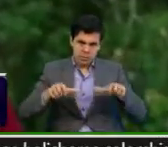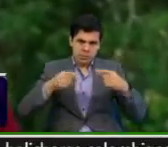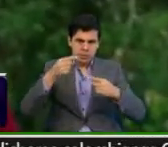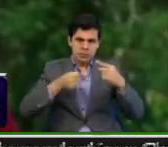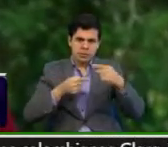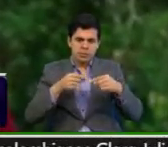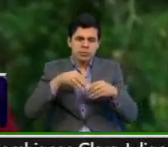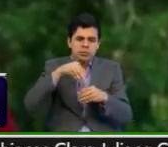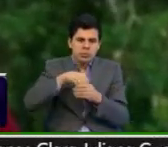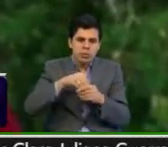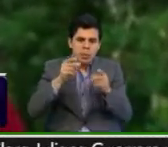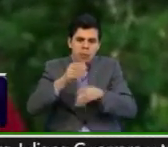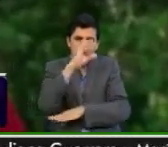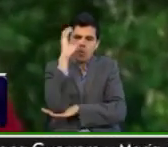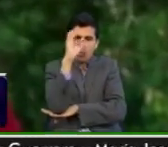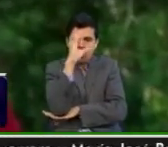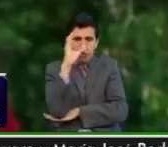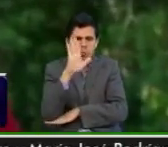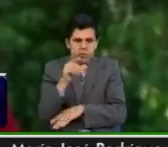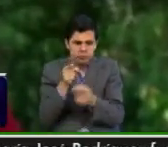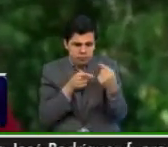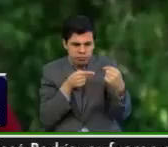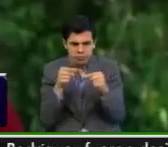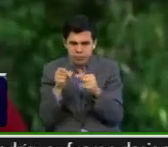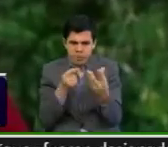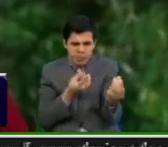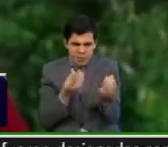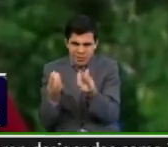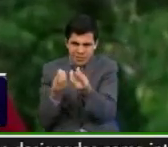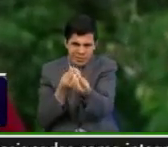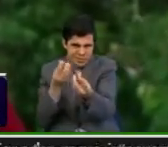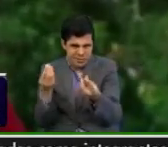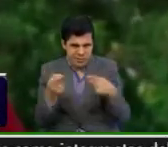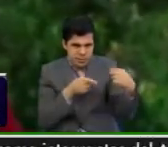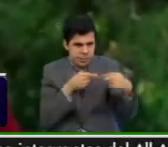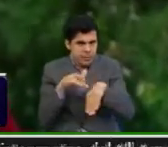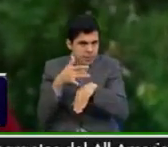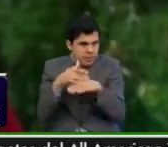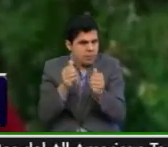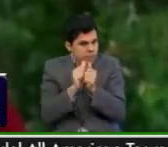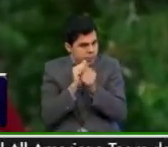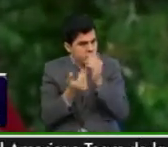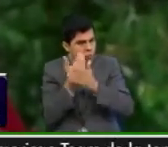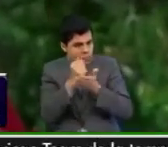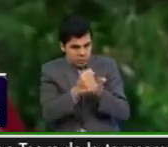es interno, de puro colombianos. Y la idea es fomentar a todos esos nuevos